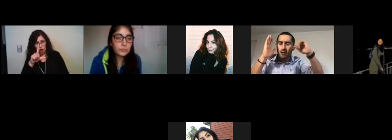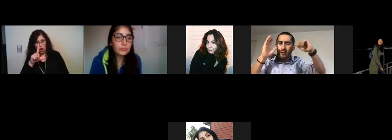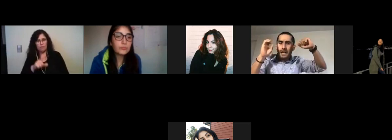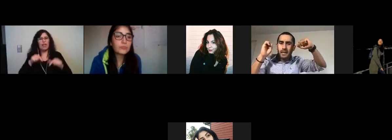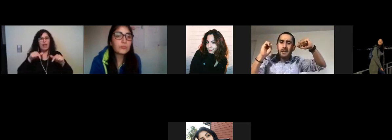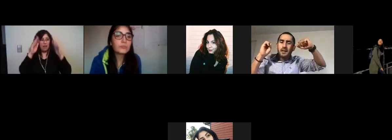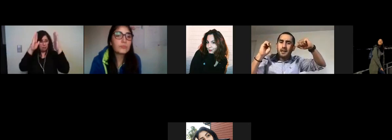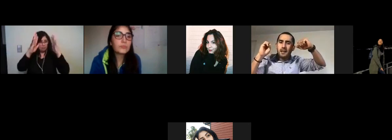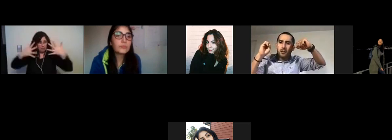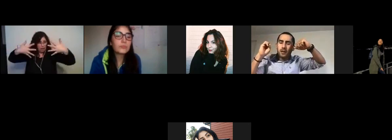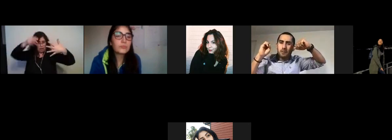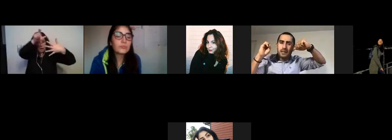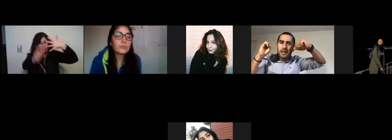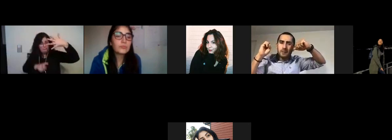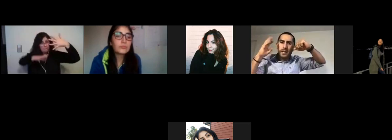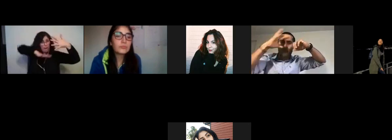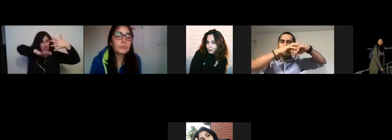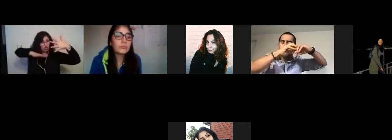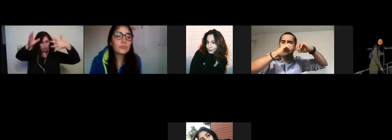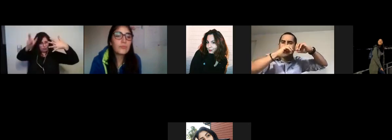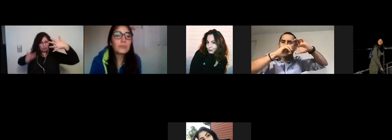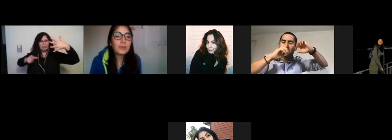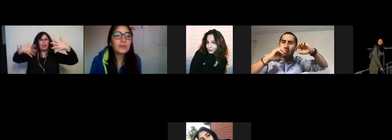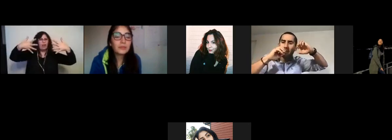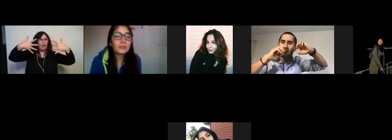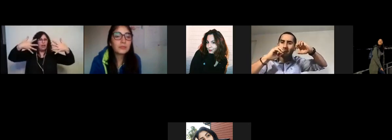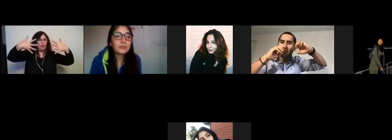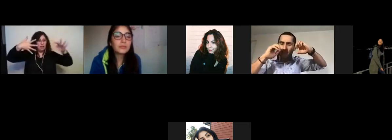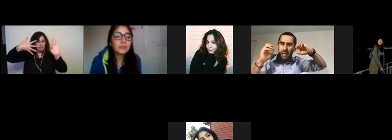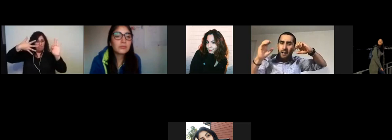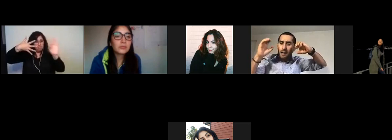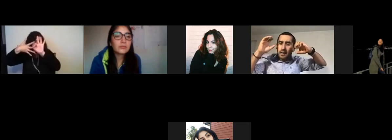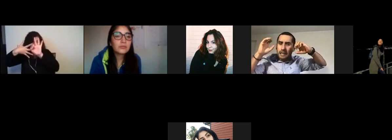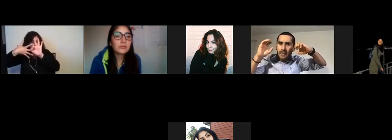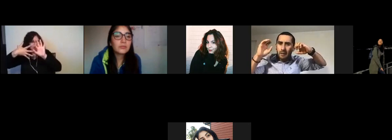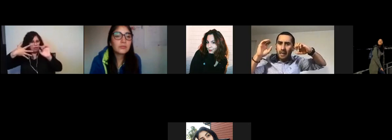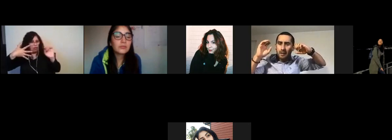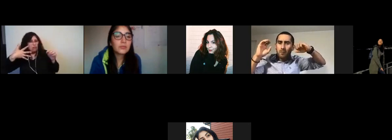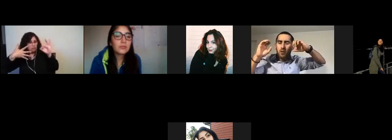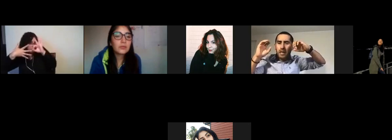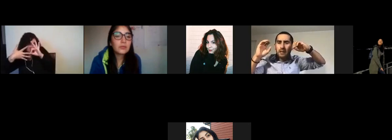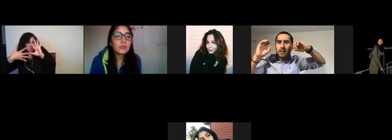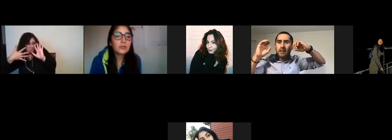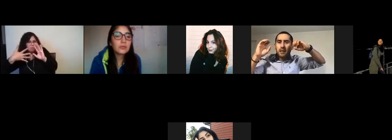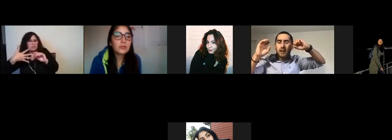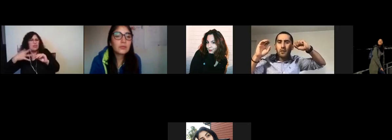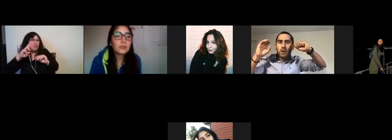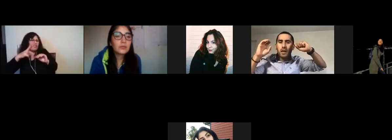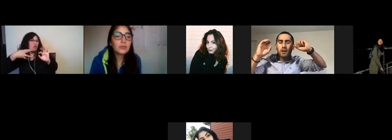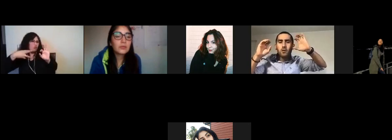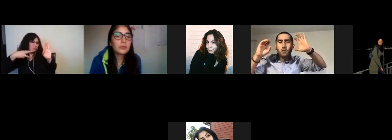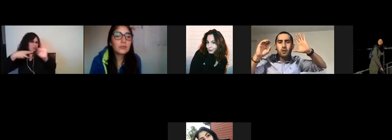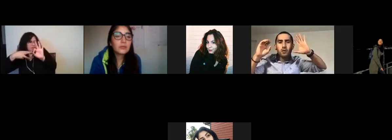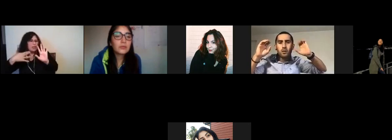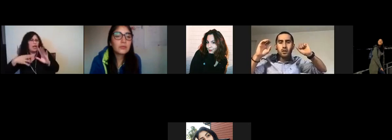espacio lo libera y la neurona presináptica la recibe, ¿ya? Y este mecanismo lo que hace,